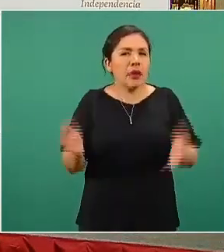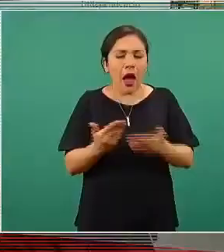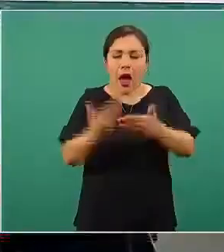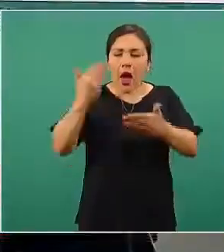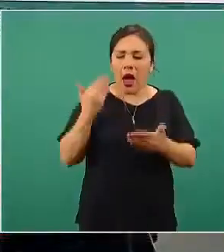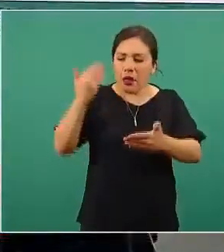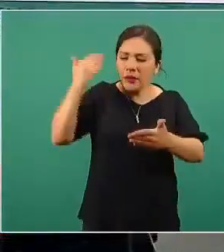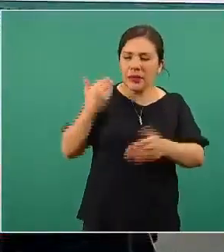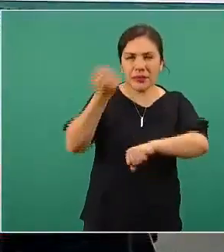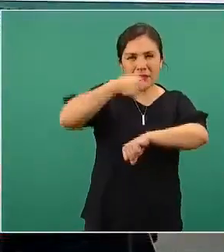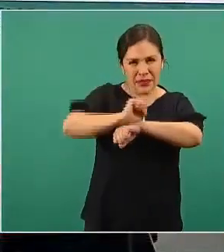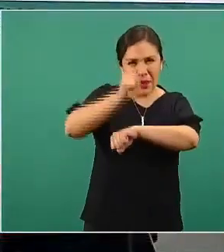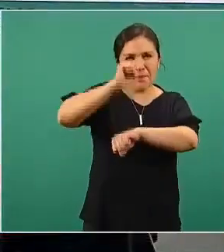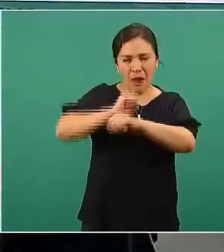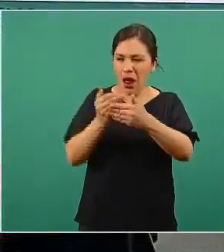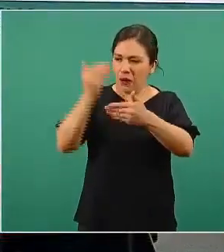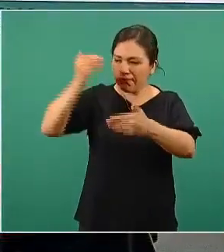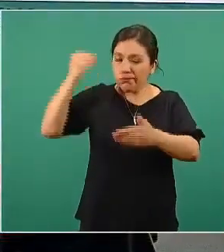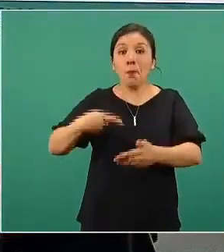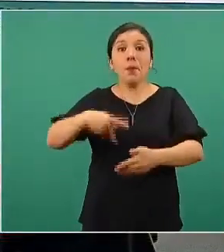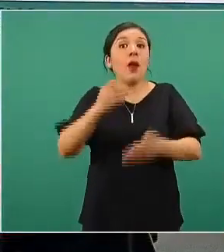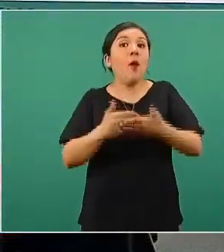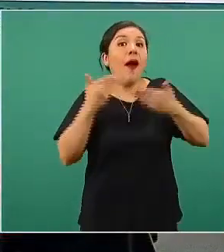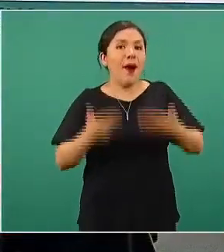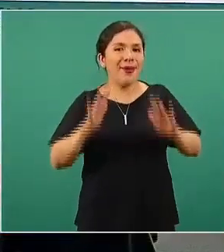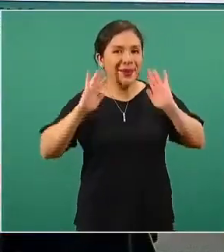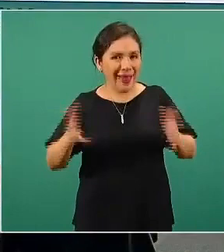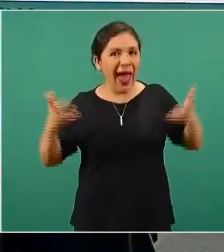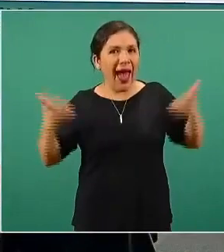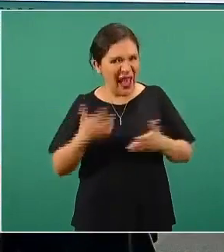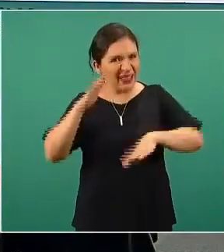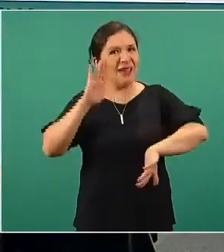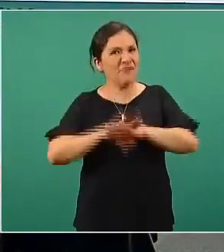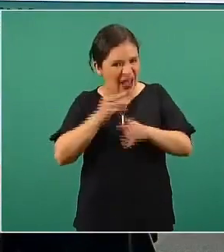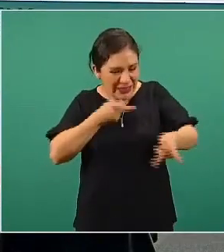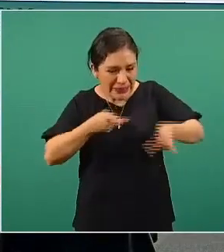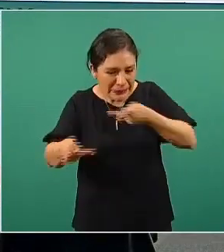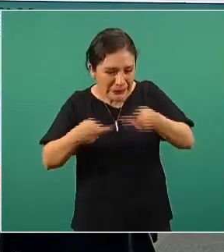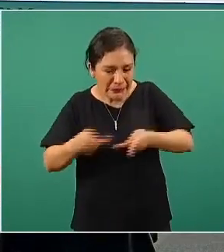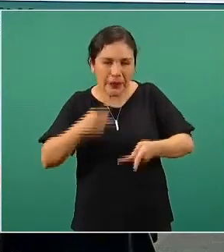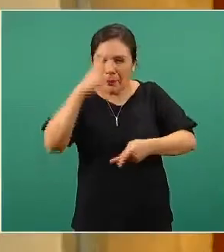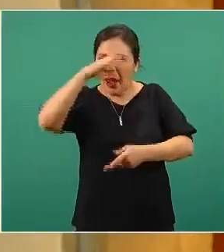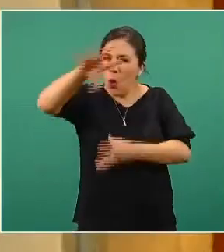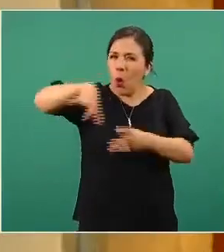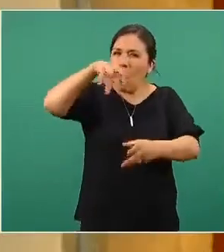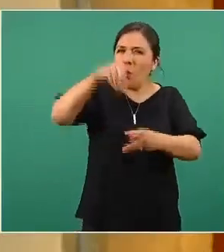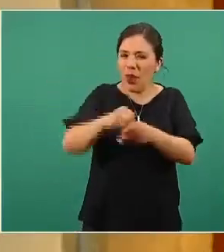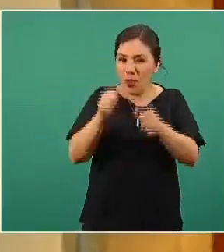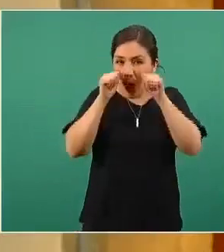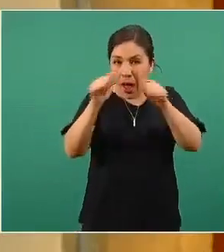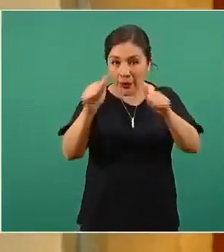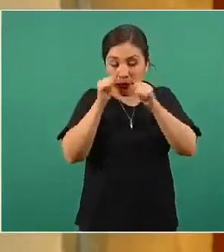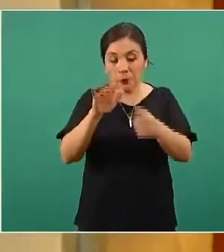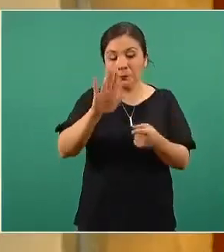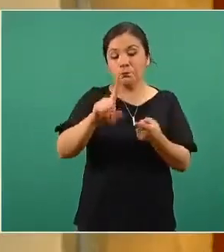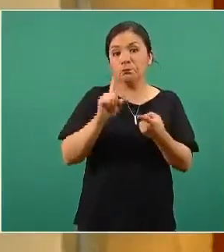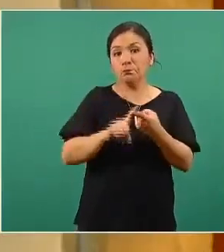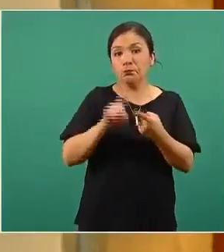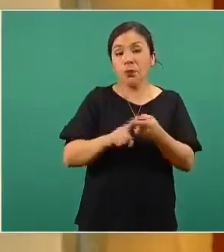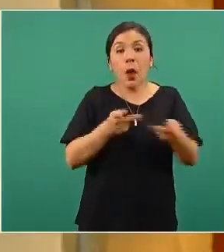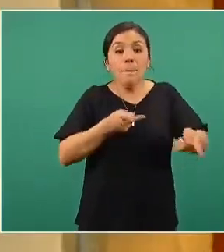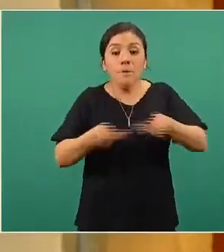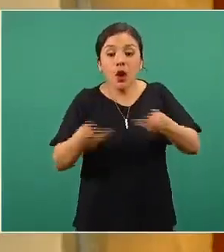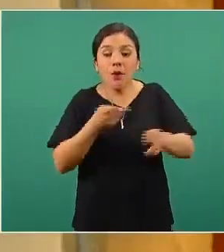en semanas anteriores, pero que ahora vamos a hacer sistemáticamente en todo el territorio. Una tiene que ver con la